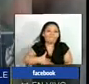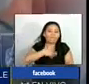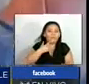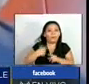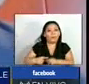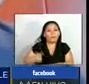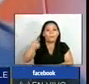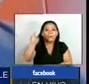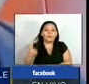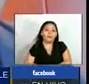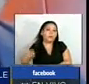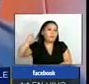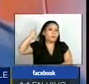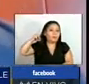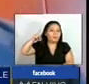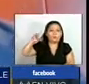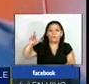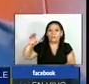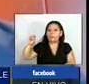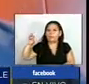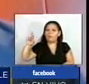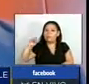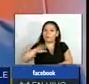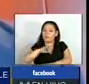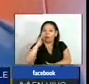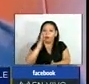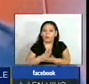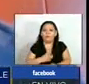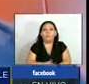profesor Robert Fisher, ya no más. Ahora